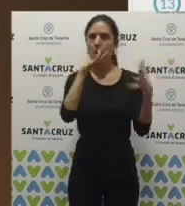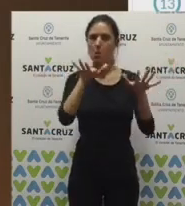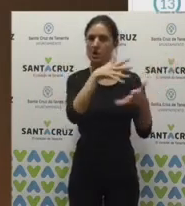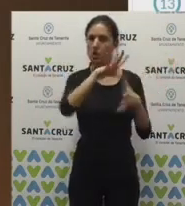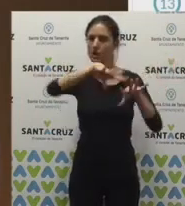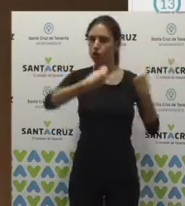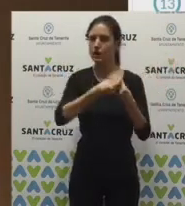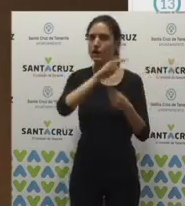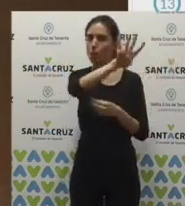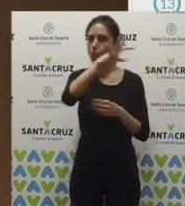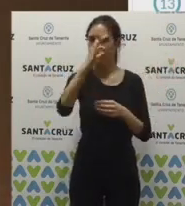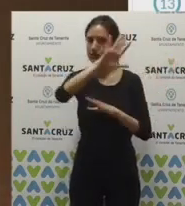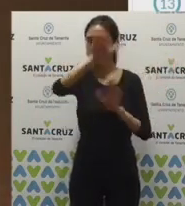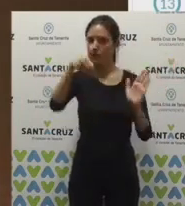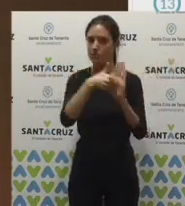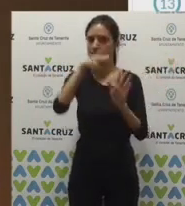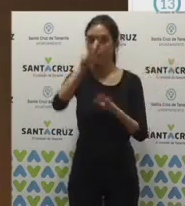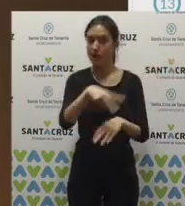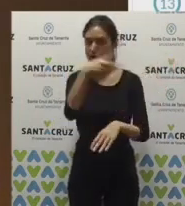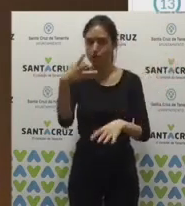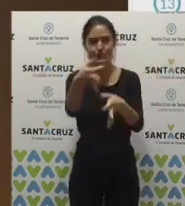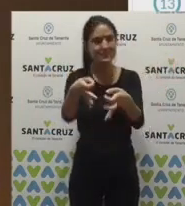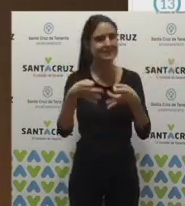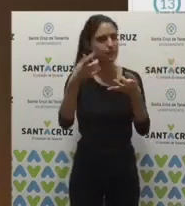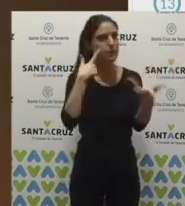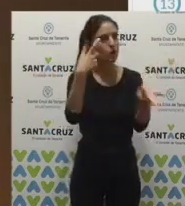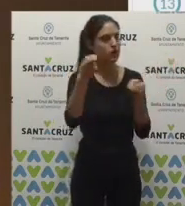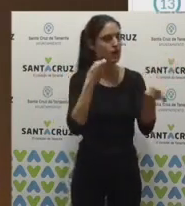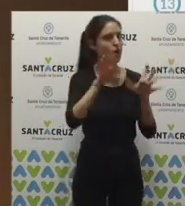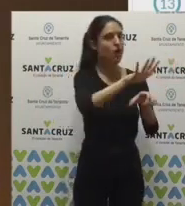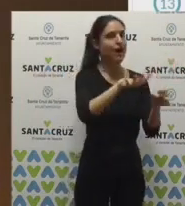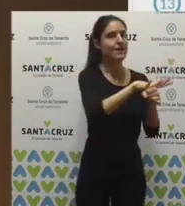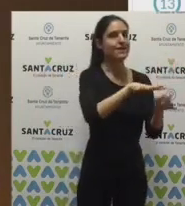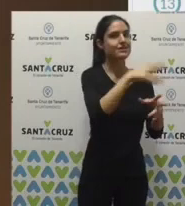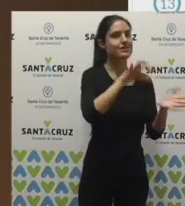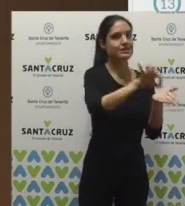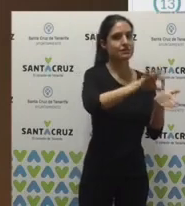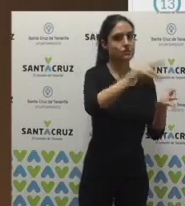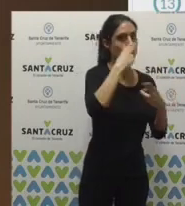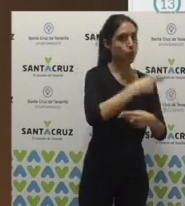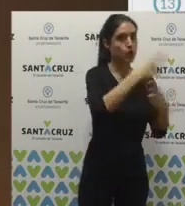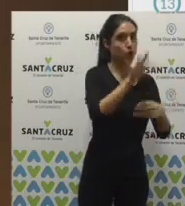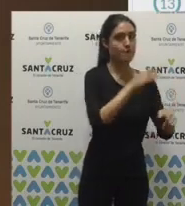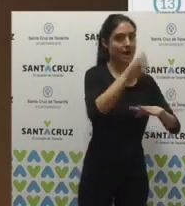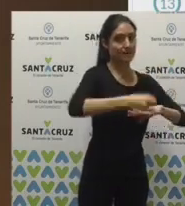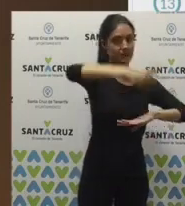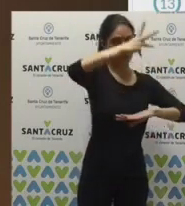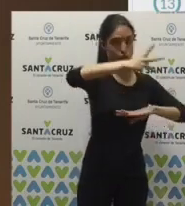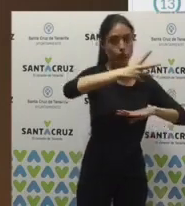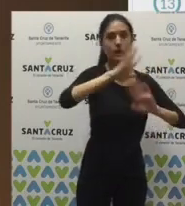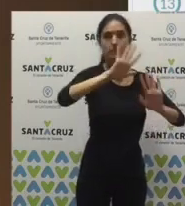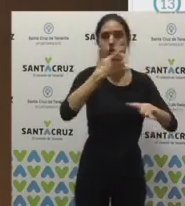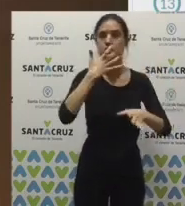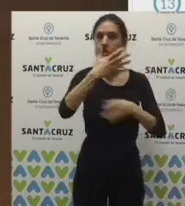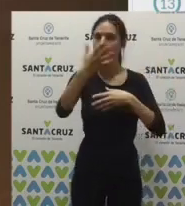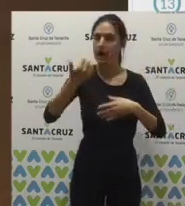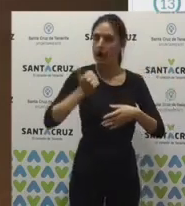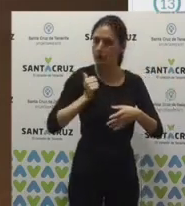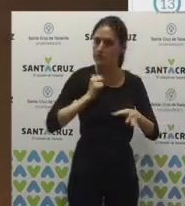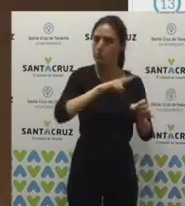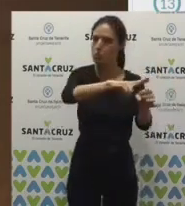por supuesto siempre coordinados con el área de servicios públicos infraestructuras pero yo creo que utilizando a los propios distritos que a las